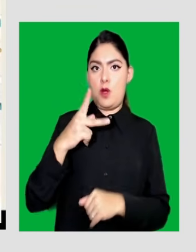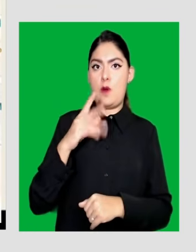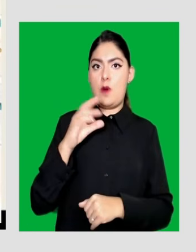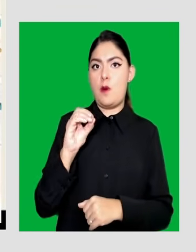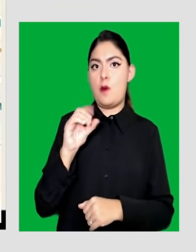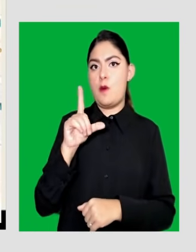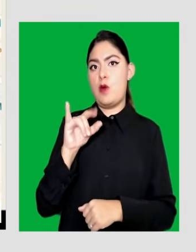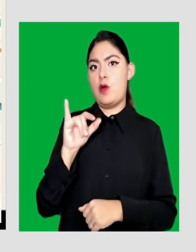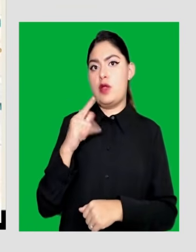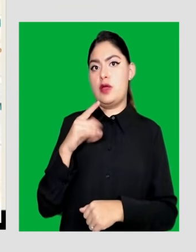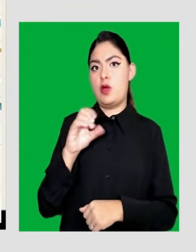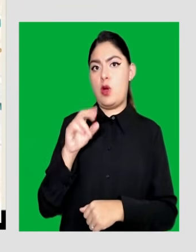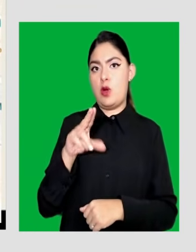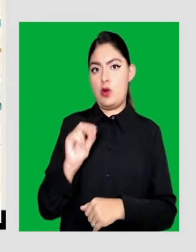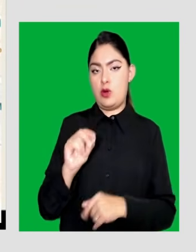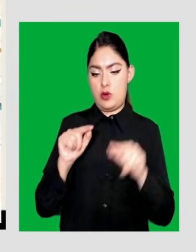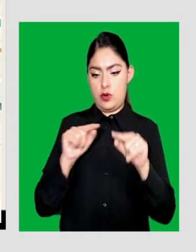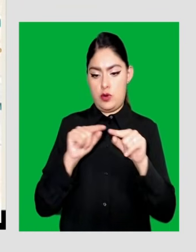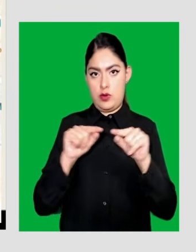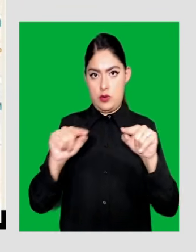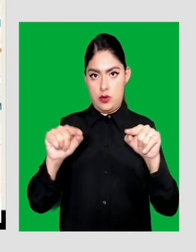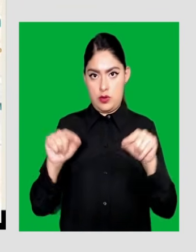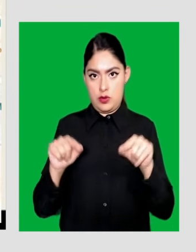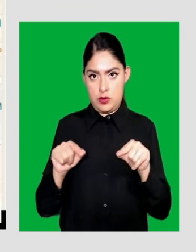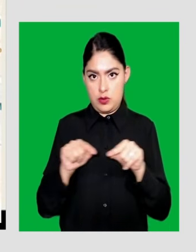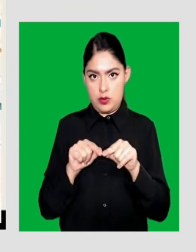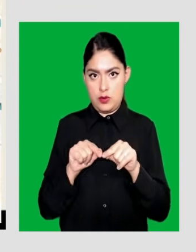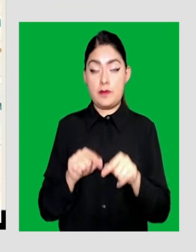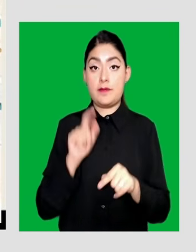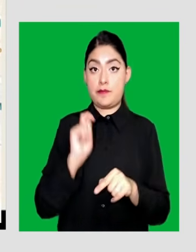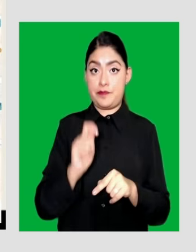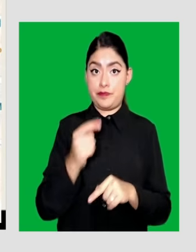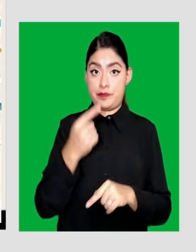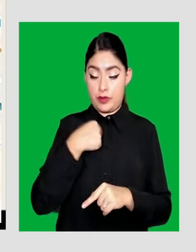Ahora ya tenemos dos puntos guardados en nuestra